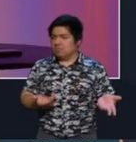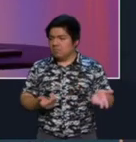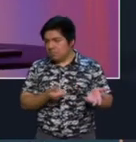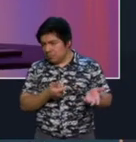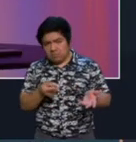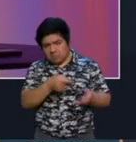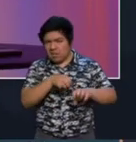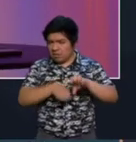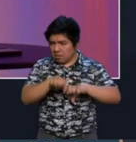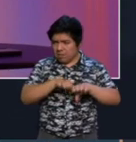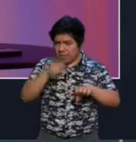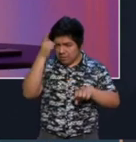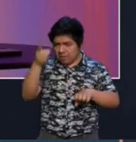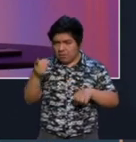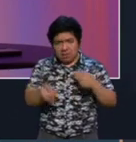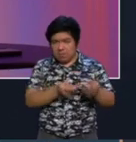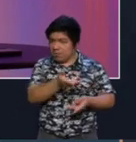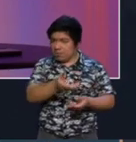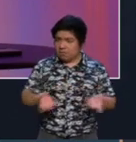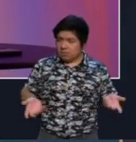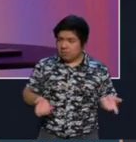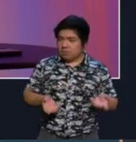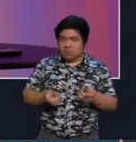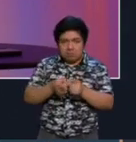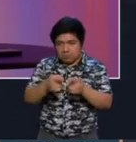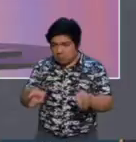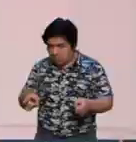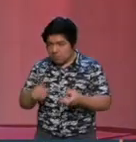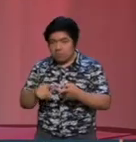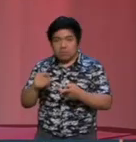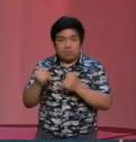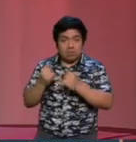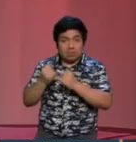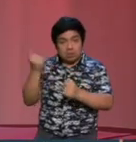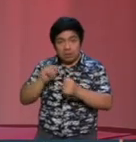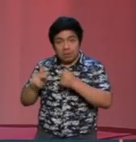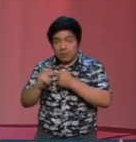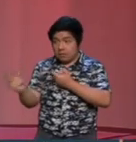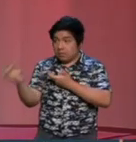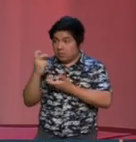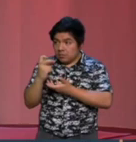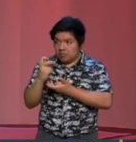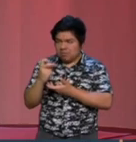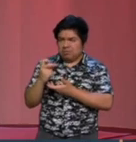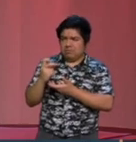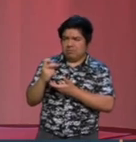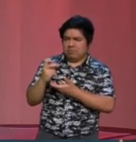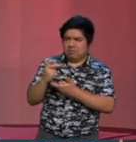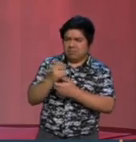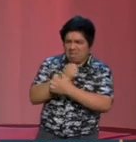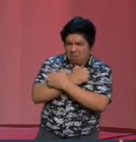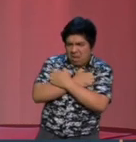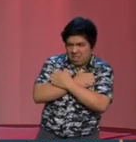a los empresarios, está la Sebastián. ciudad llena de desarrollo y de inversión extranjera. Lo que verdaderamente Hay es rezago preocupante, Andrés, educativo, a mí está lo que